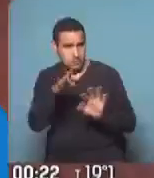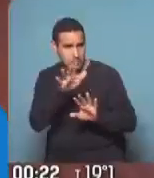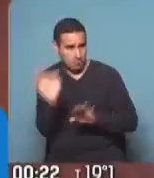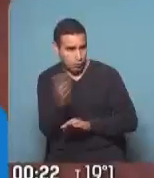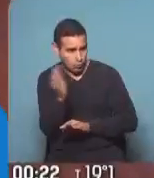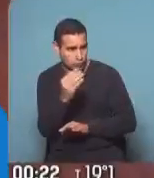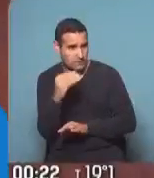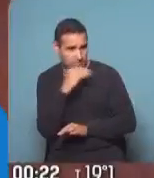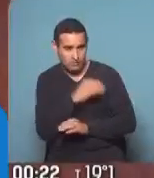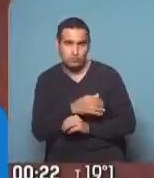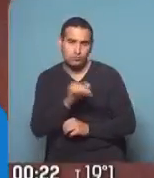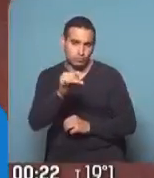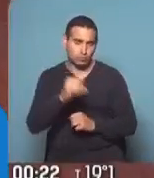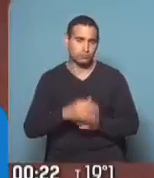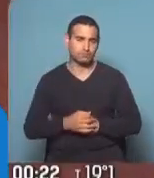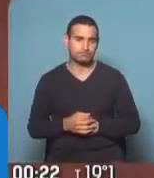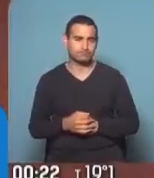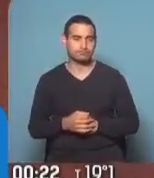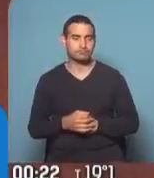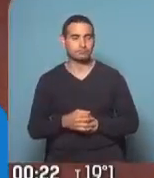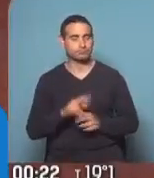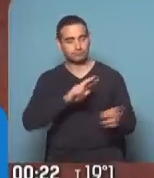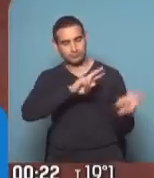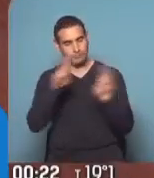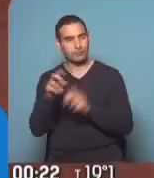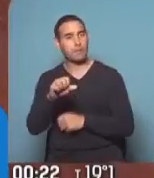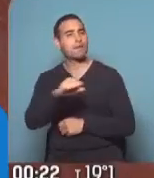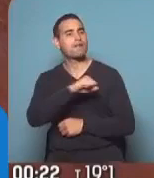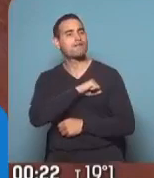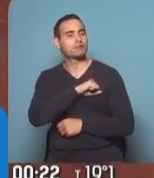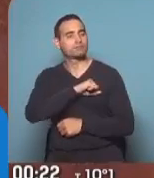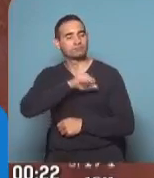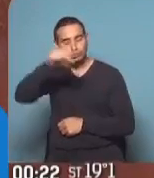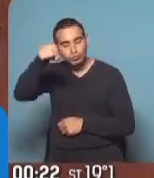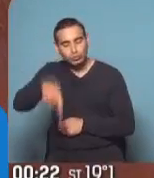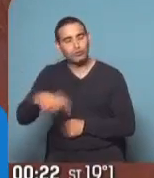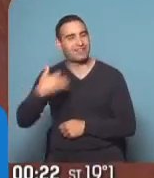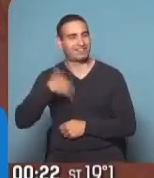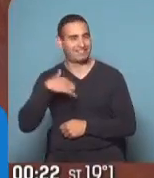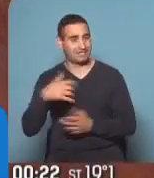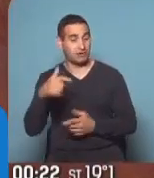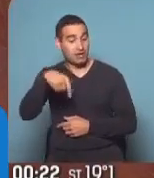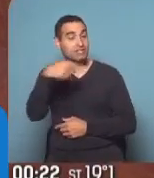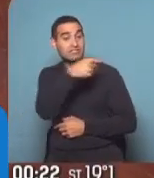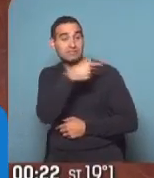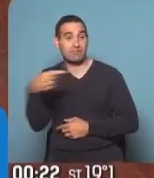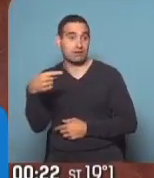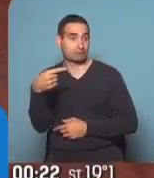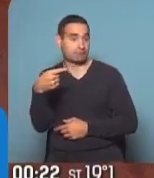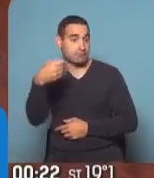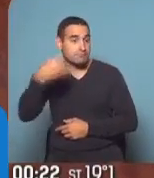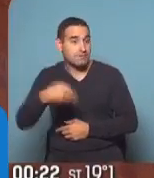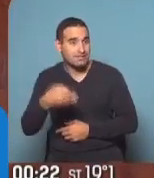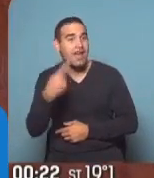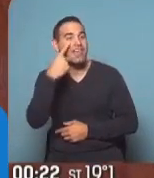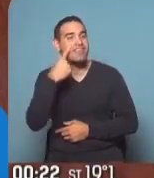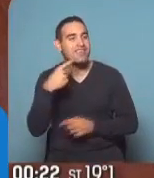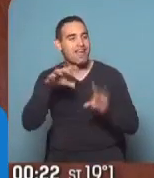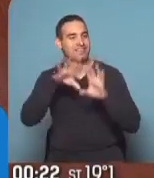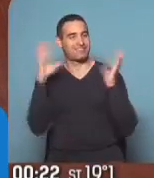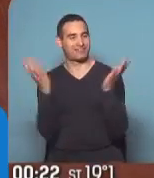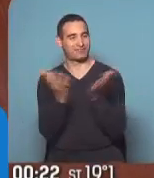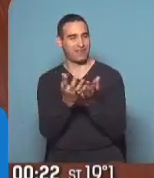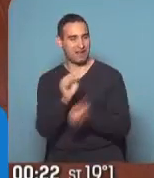posible. Vamos al Malbec argentino, Vamos al Malbec, que esta semana tiene su Día